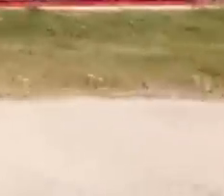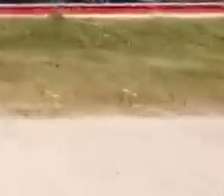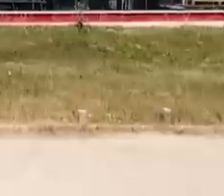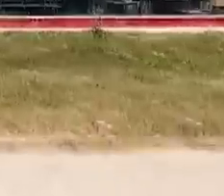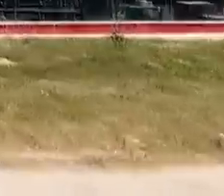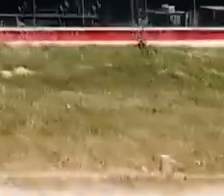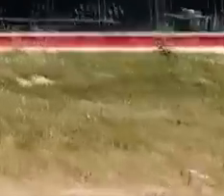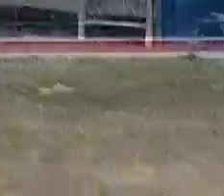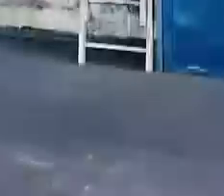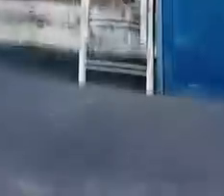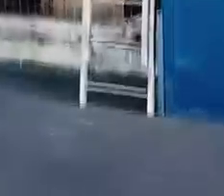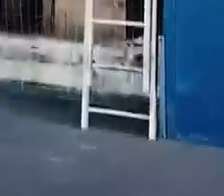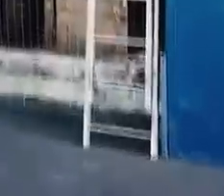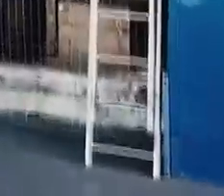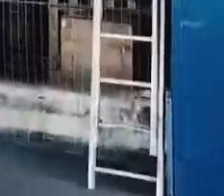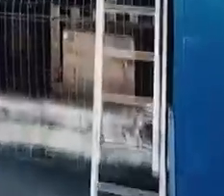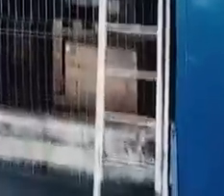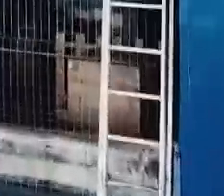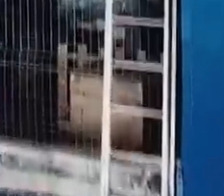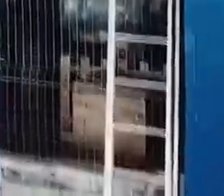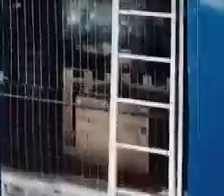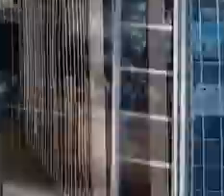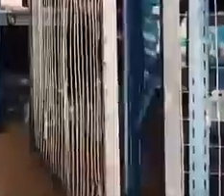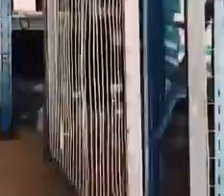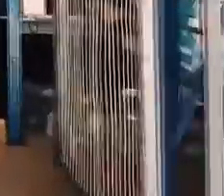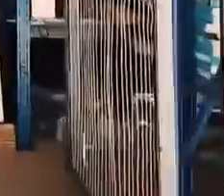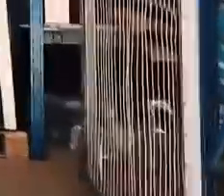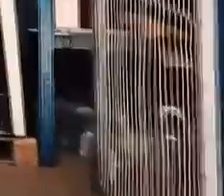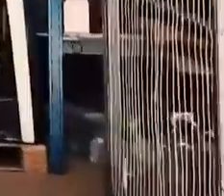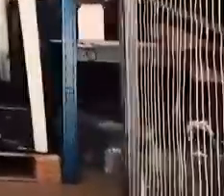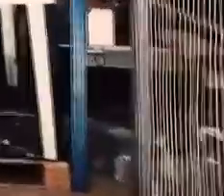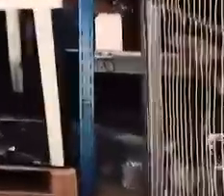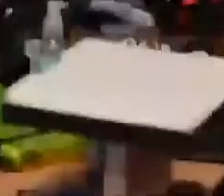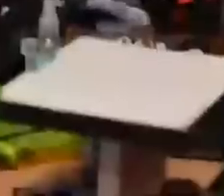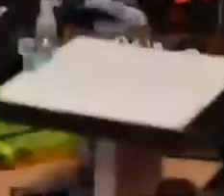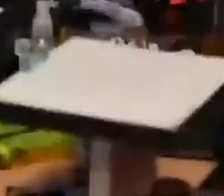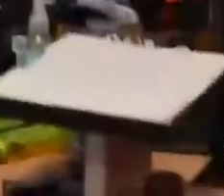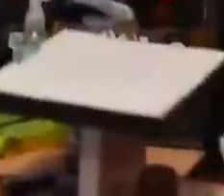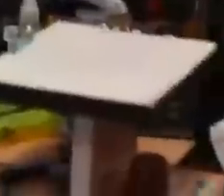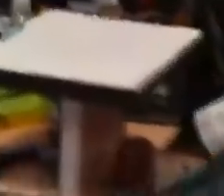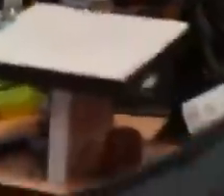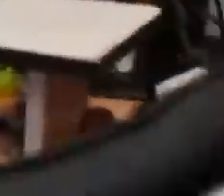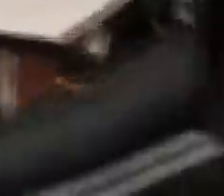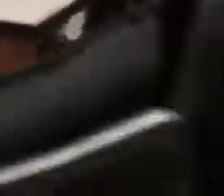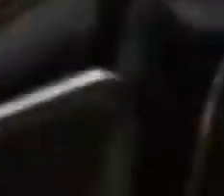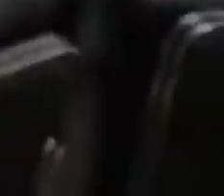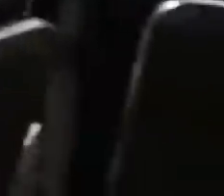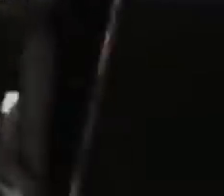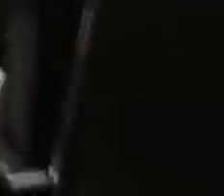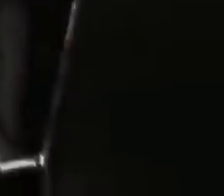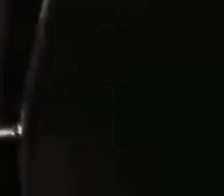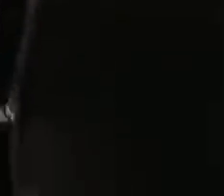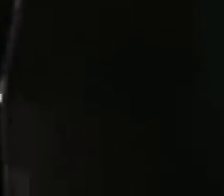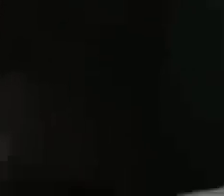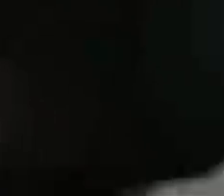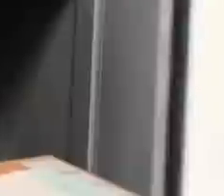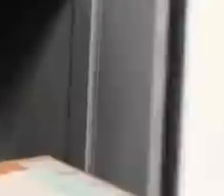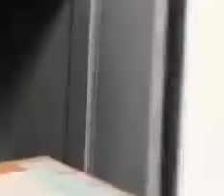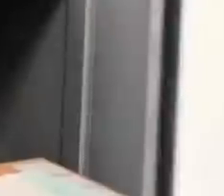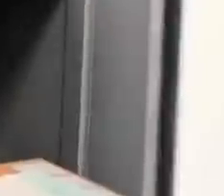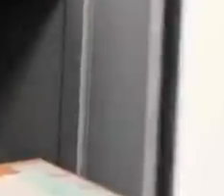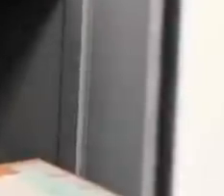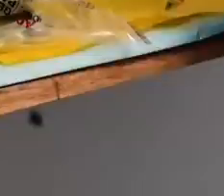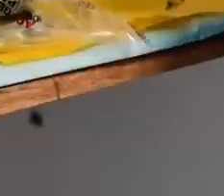Existir Sociedad Anónima es el único importador oficial de repuestos Jack. Trabaja tranquilo con repuestos originales